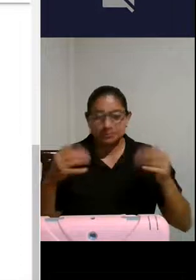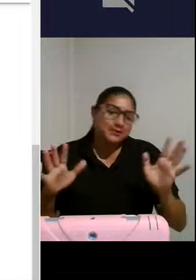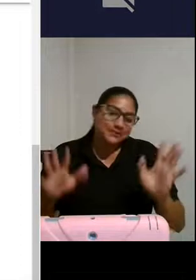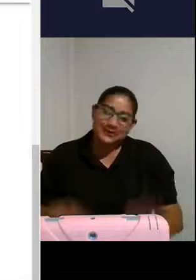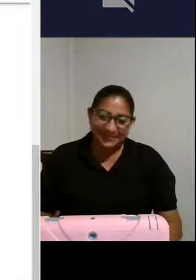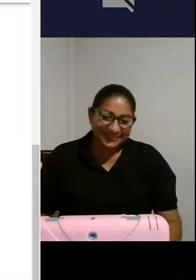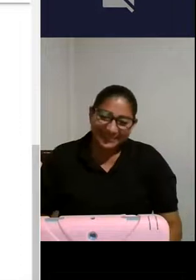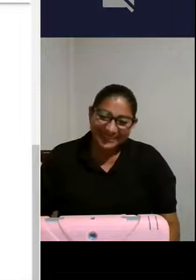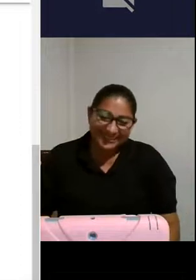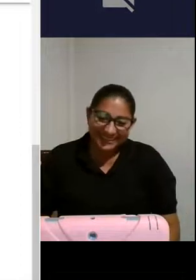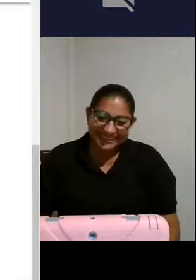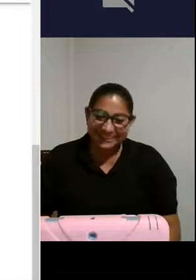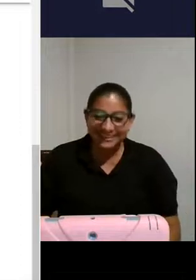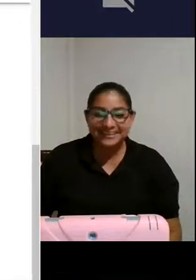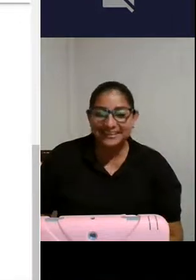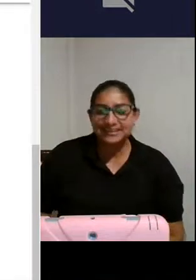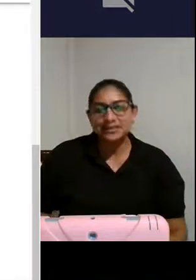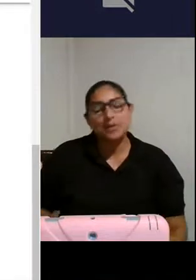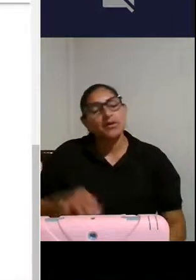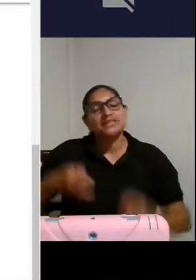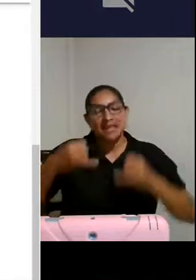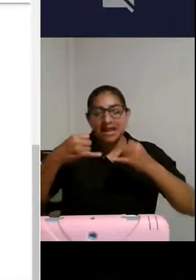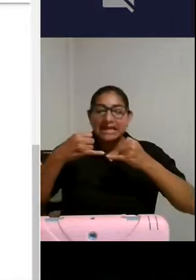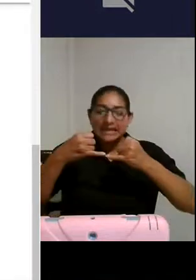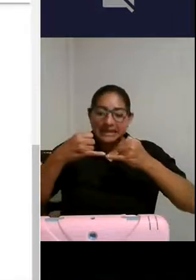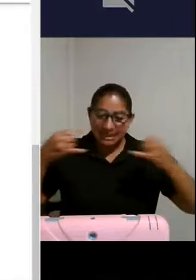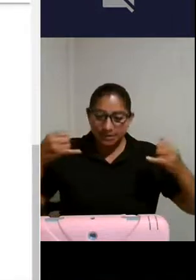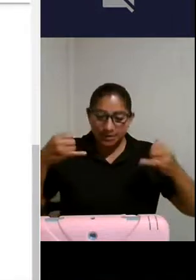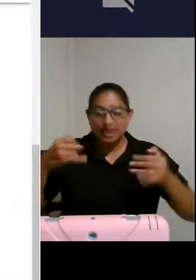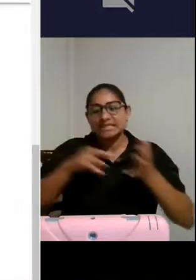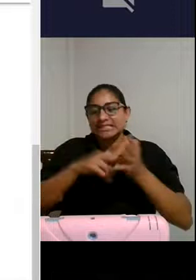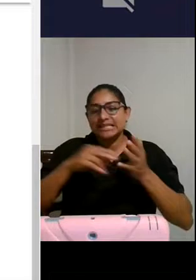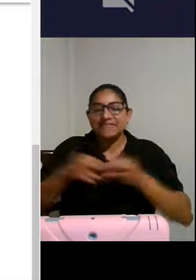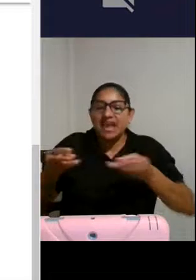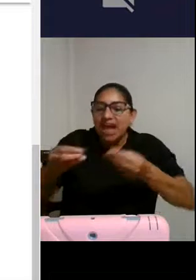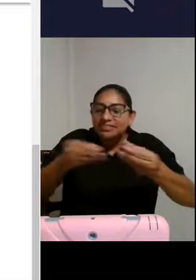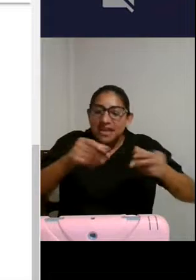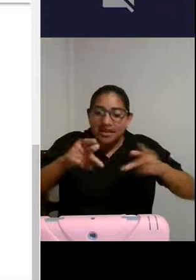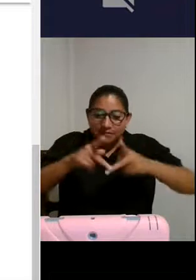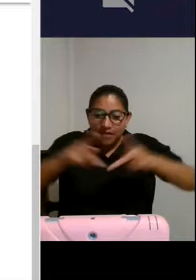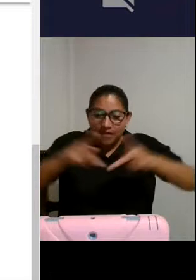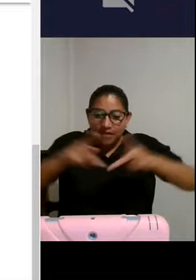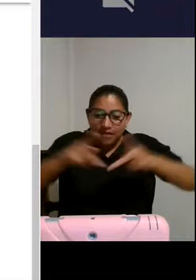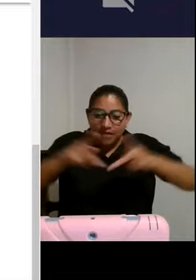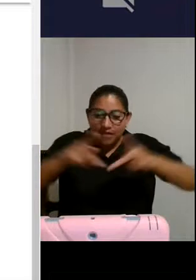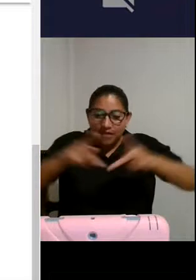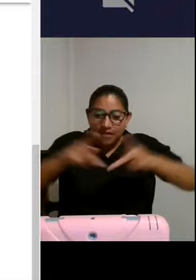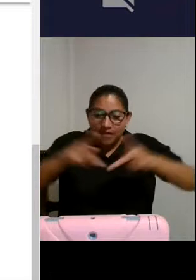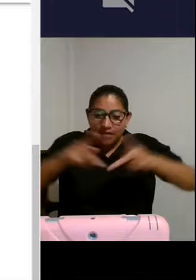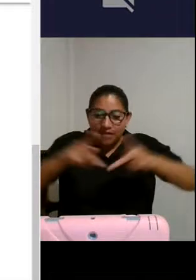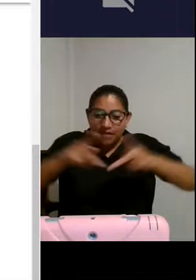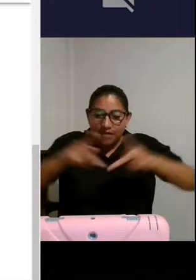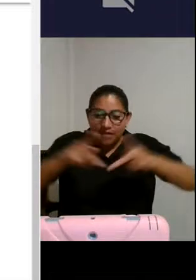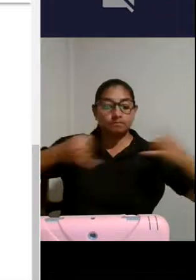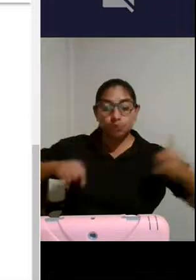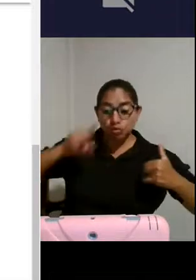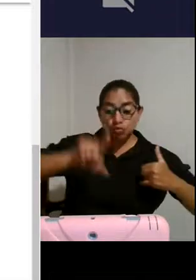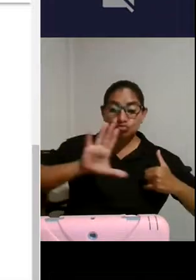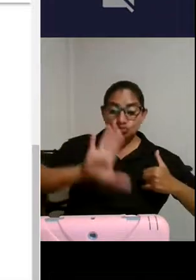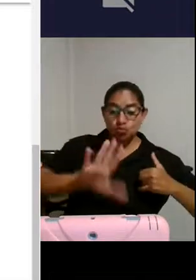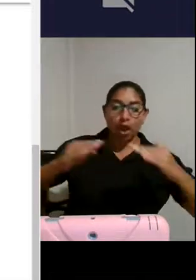Con respecto a esto de las tasas de cambio siempre, yo tenía una duda con un ejercicio aquí que está en los ejercicios, entonces no